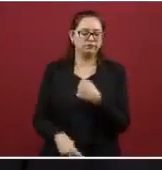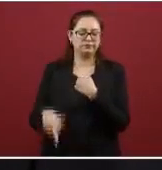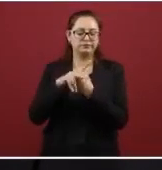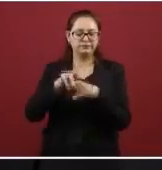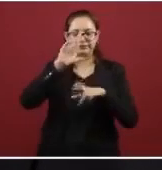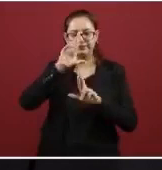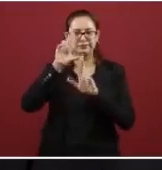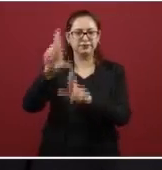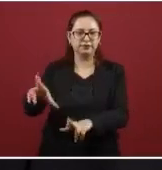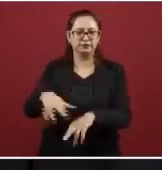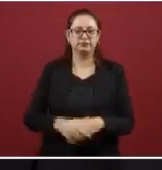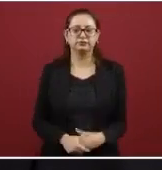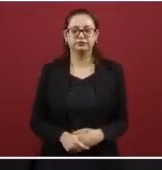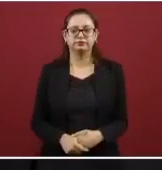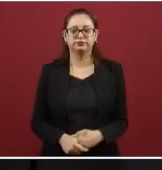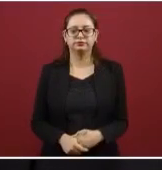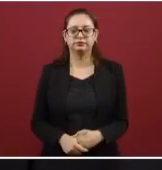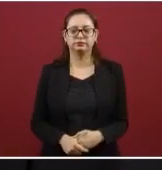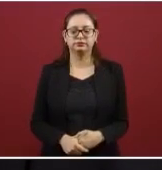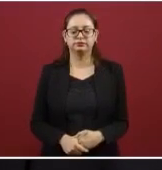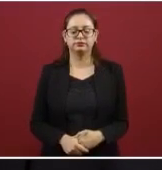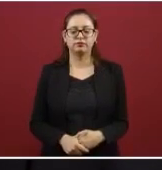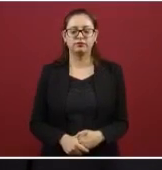y solución pacífica